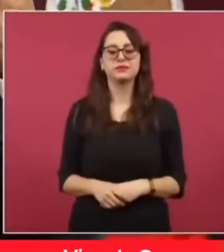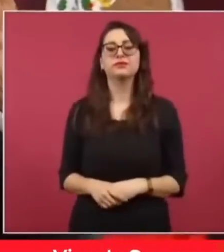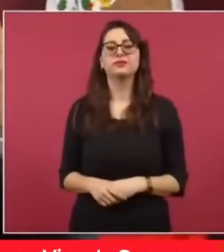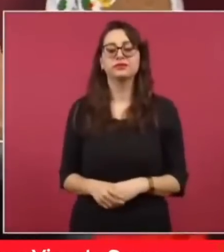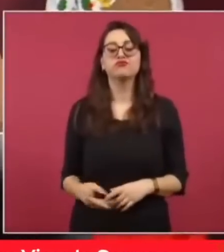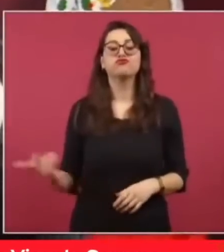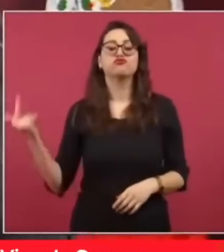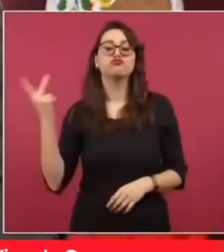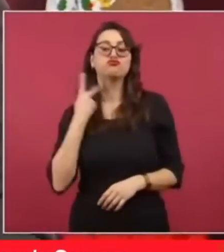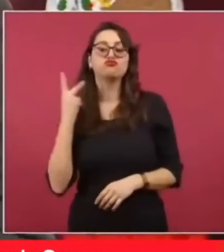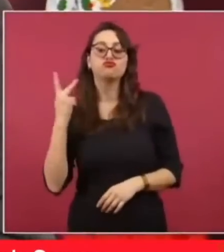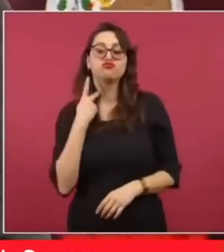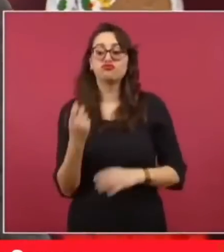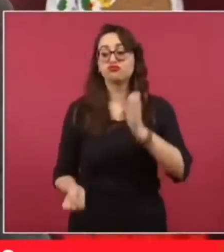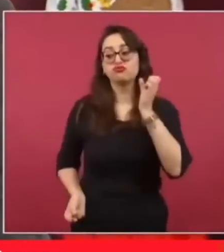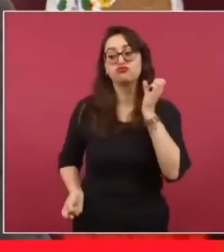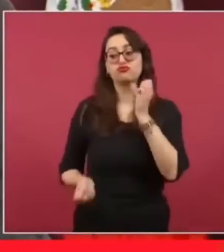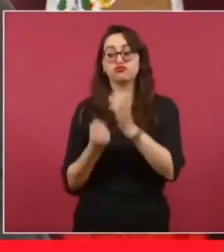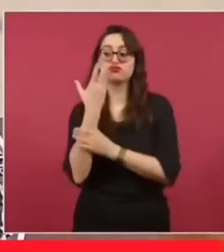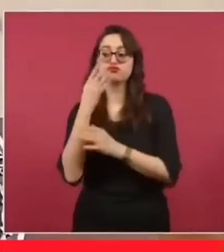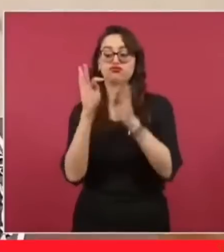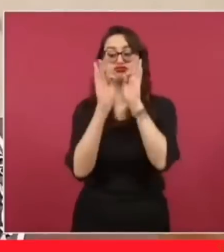políticas públicas,